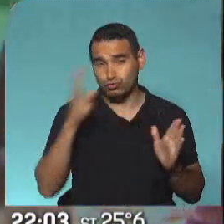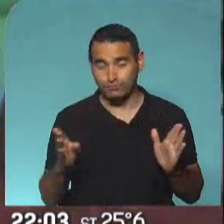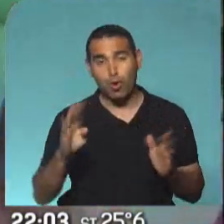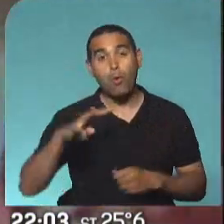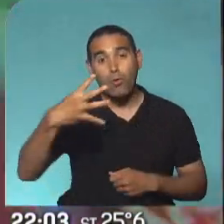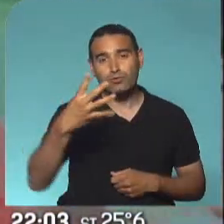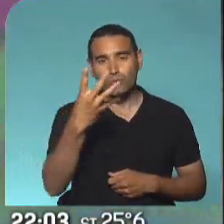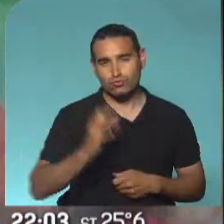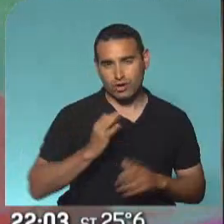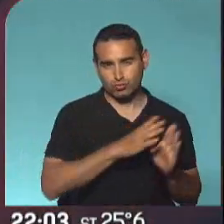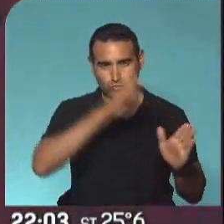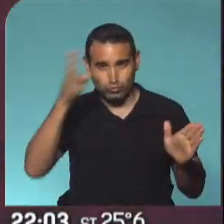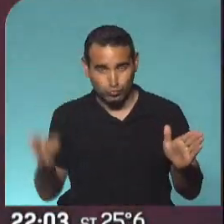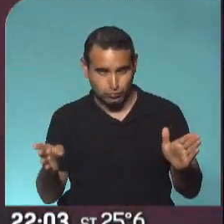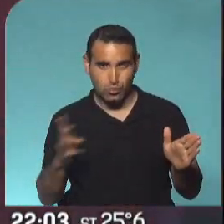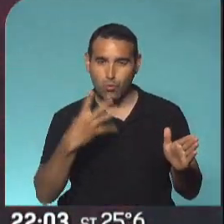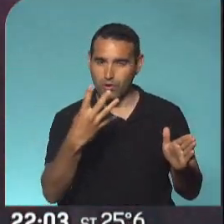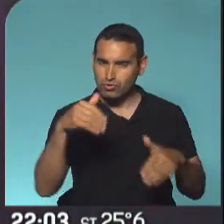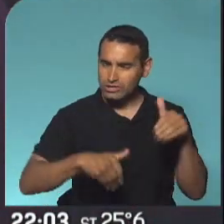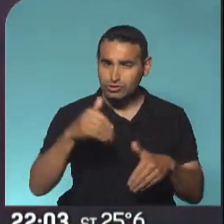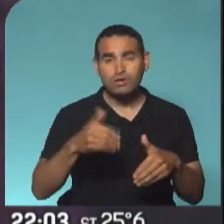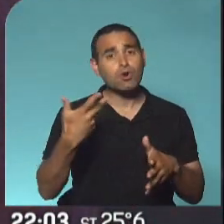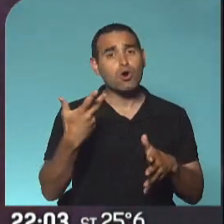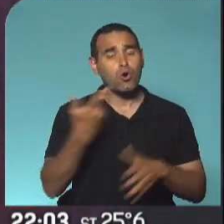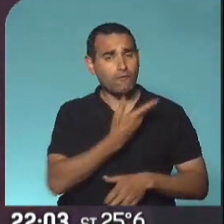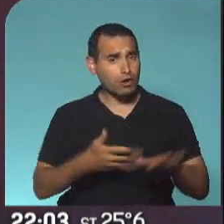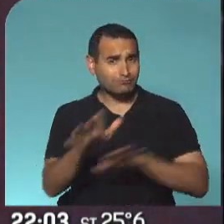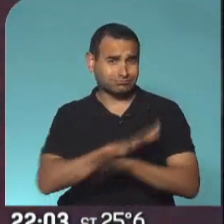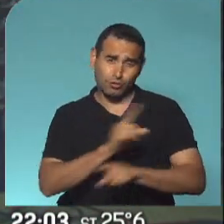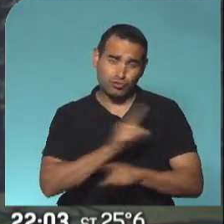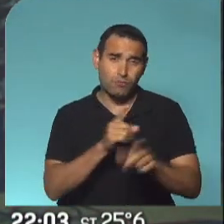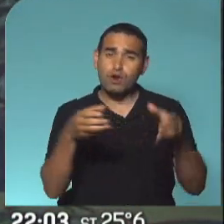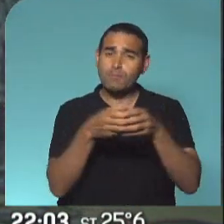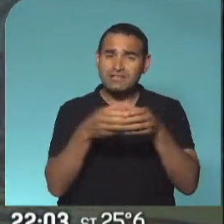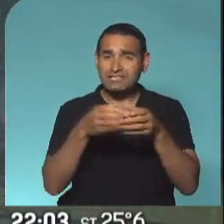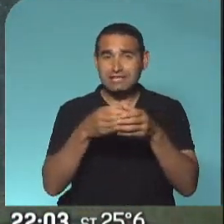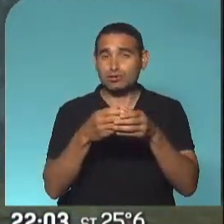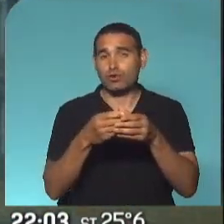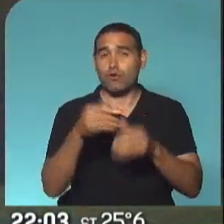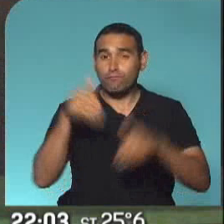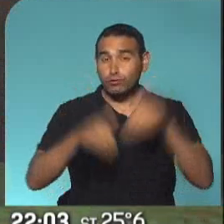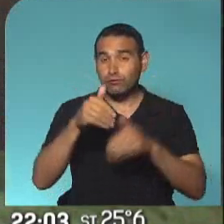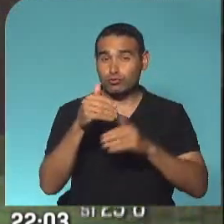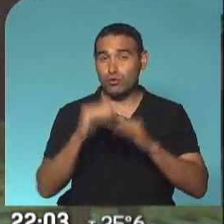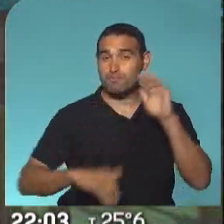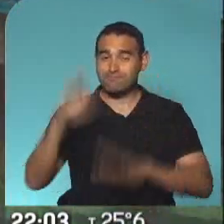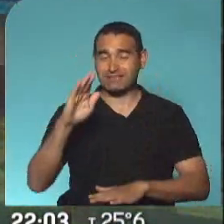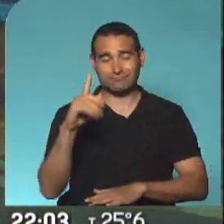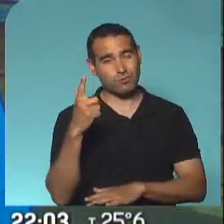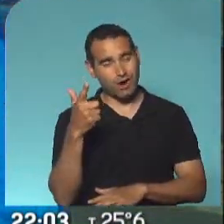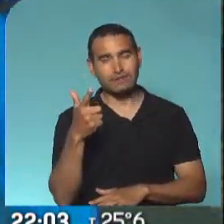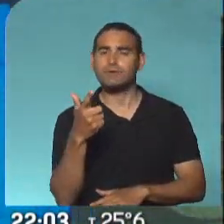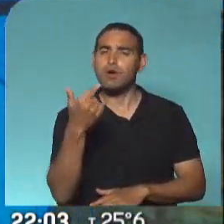en 4 años. Esta vez tampoco se pudo formar gobierno porque ningún partido alcanzó la mayoría necesaria para hacerlo. Ahora hay